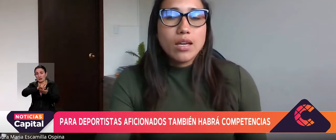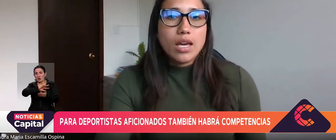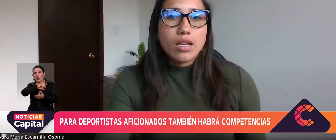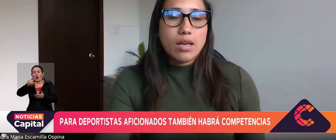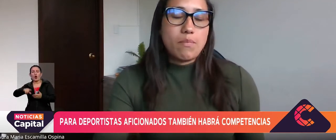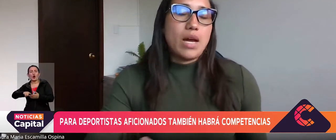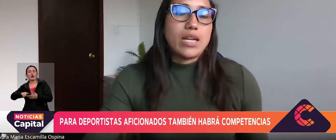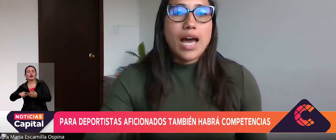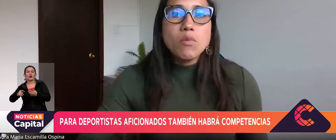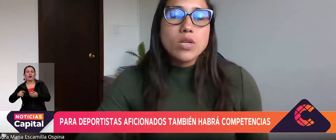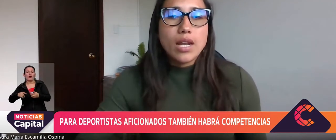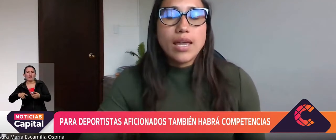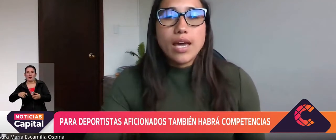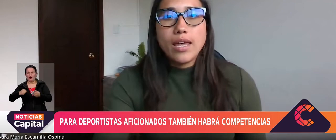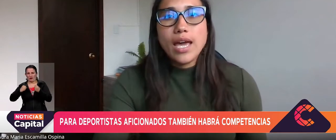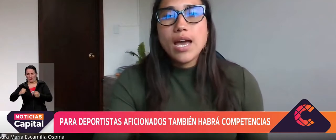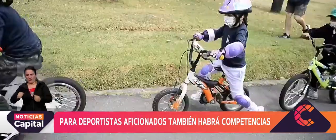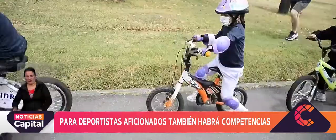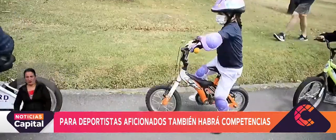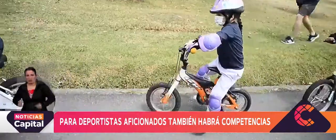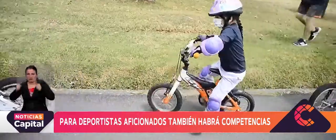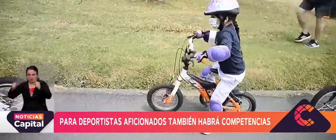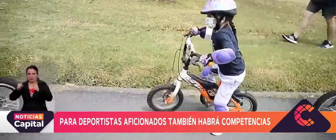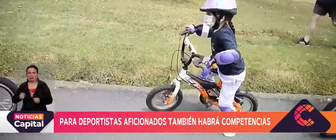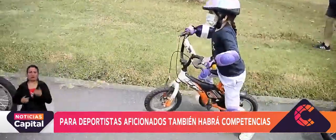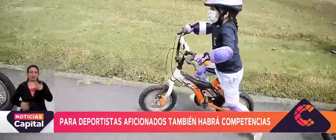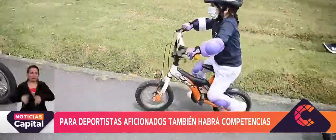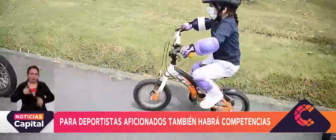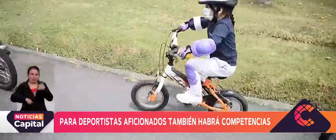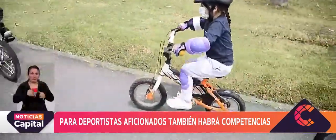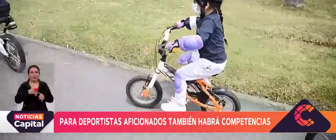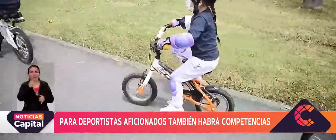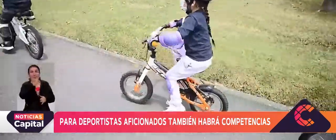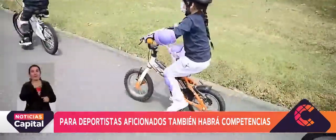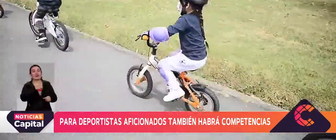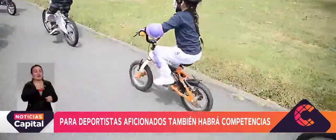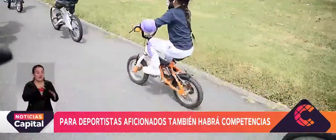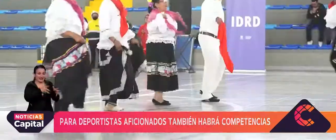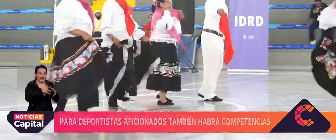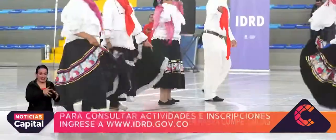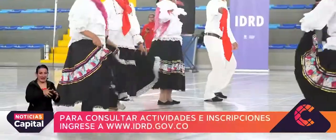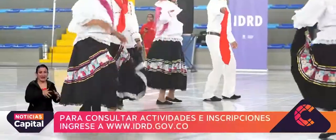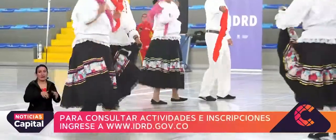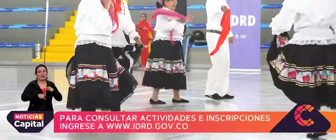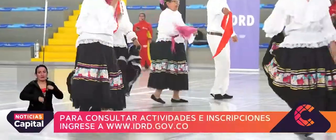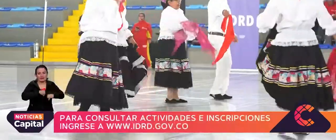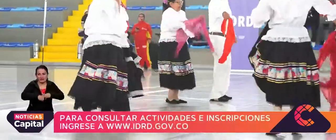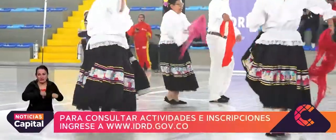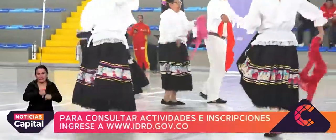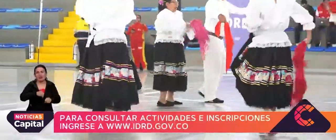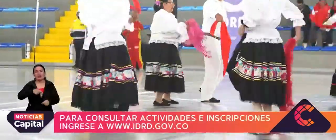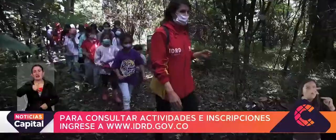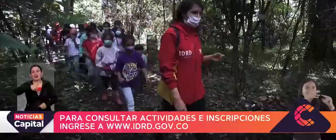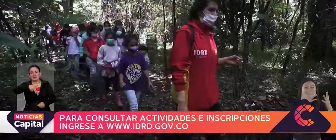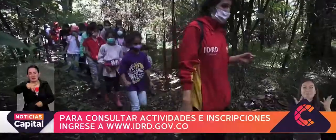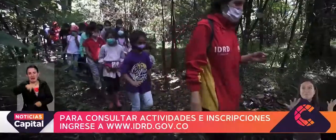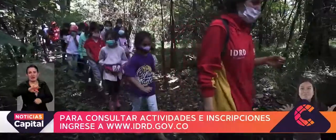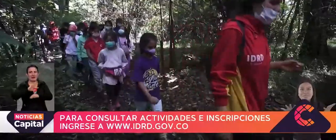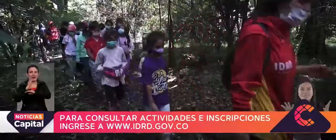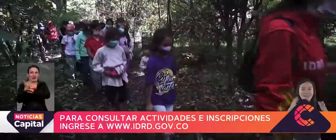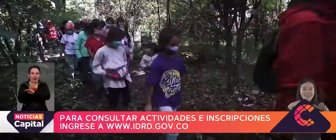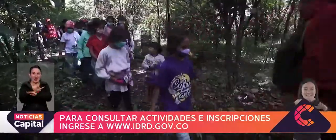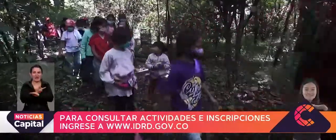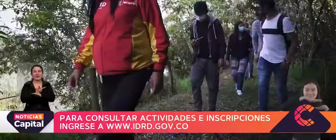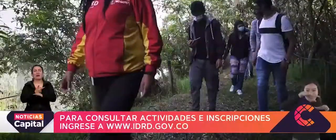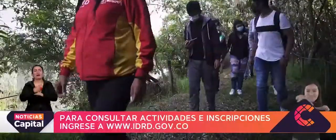CrossFit que manejamos en el IRD. Eventos como Escuela de la Bici, fitness de antaño, carreras atléticas, caminatas, actividades